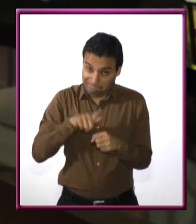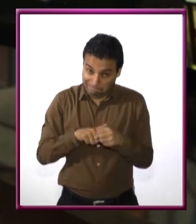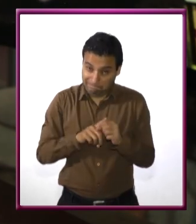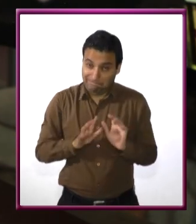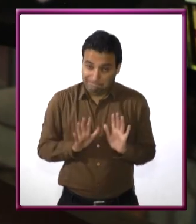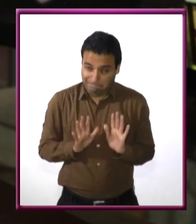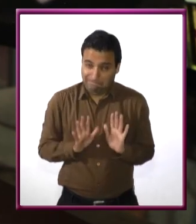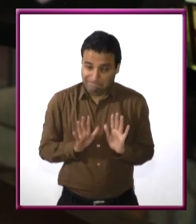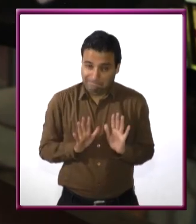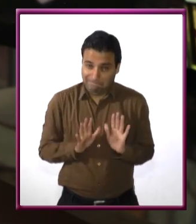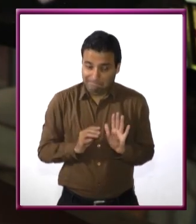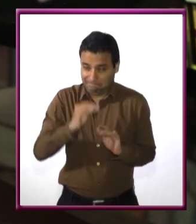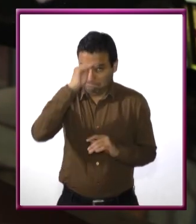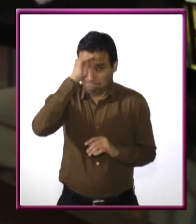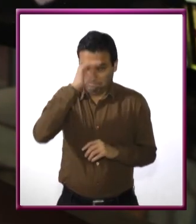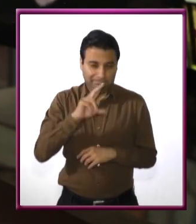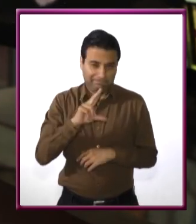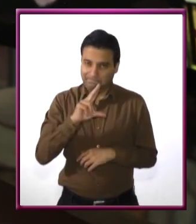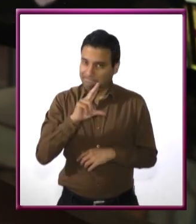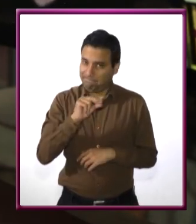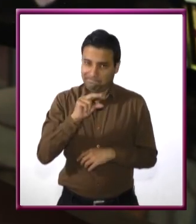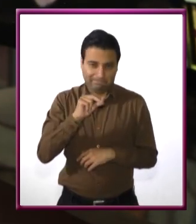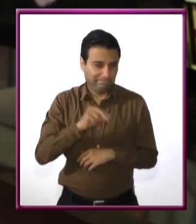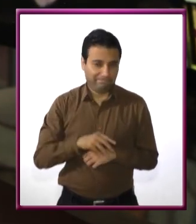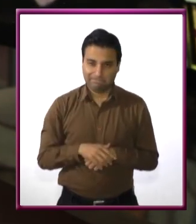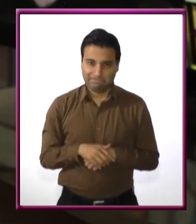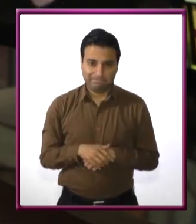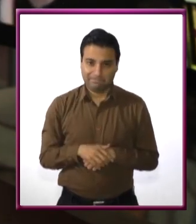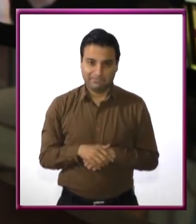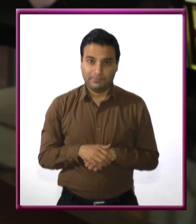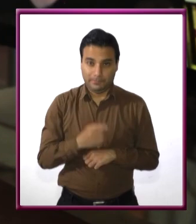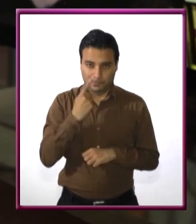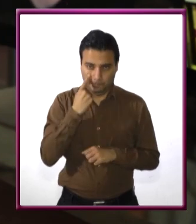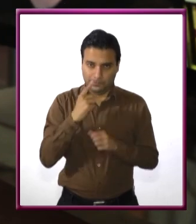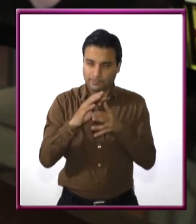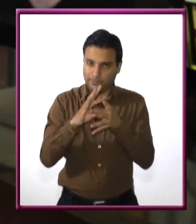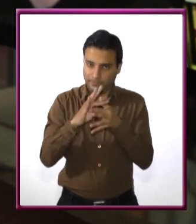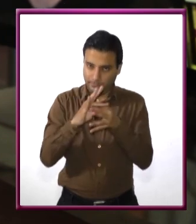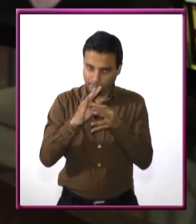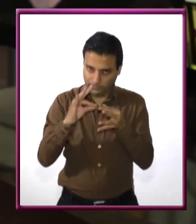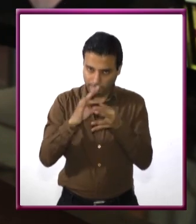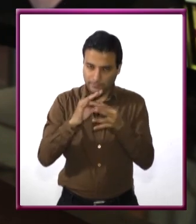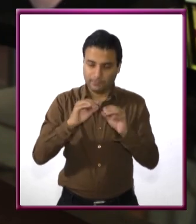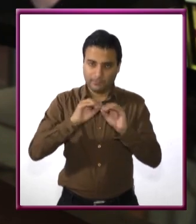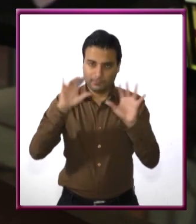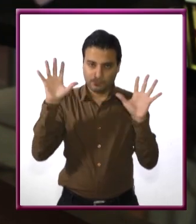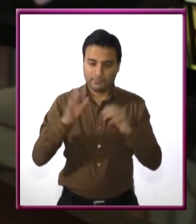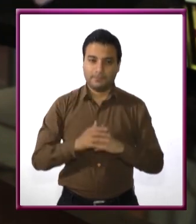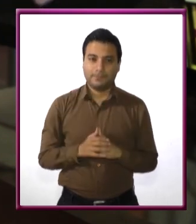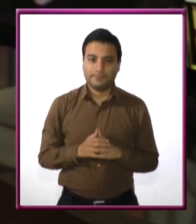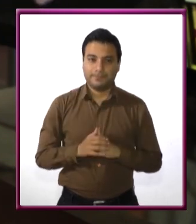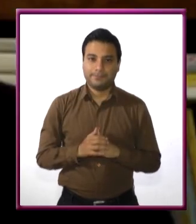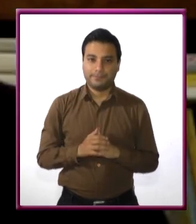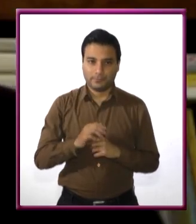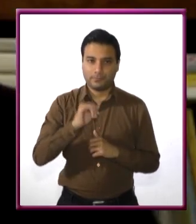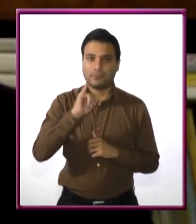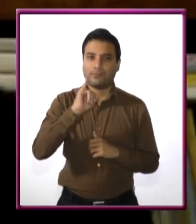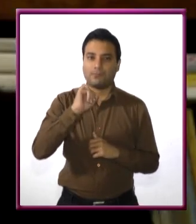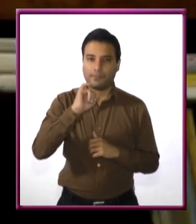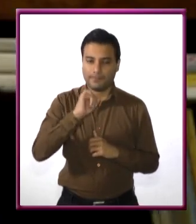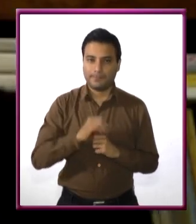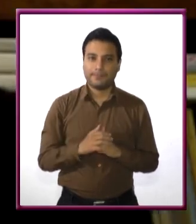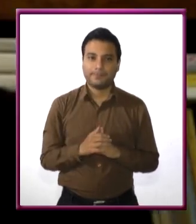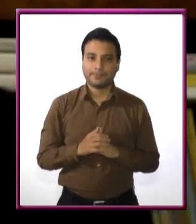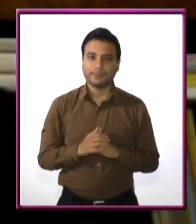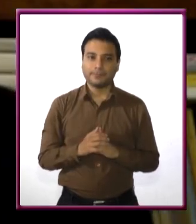aquí hay alguna tradición, también diría que no son una ciencia, siempre y cuando aclaremos algunas cosas. Okay. Es cierto